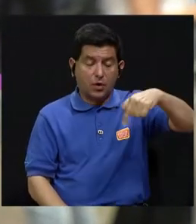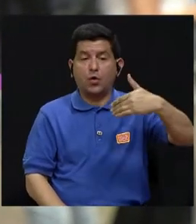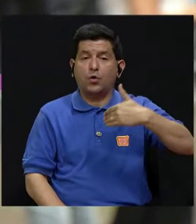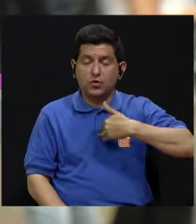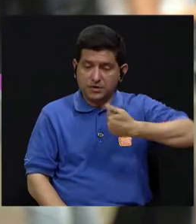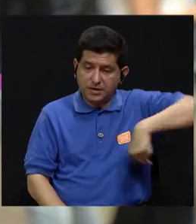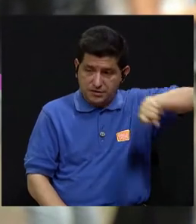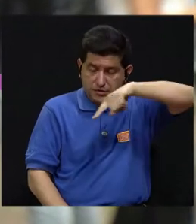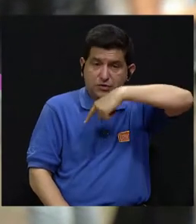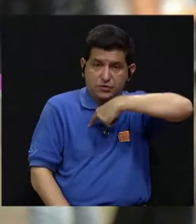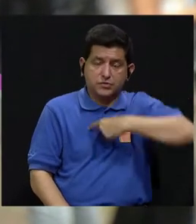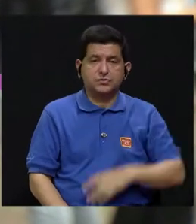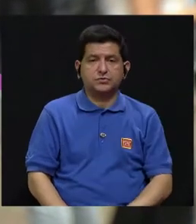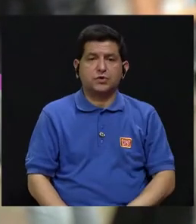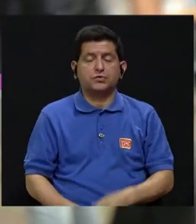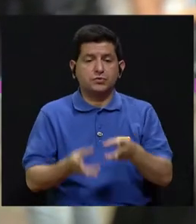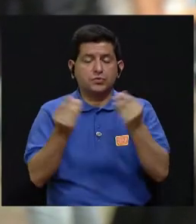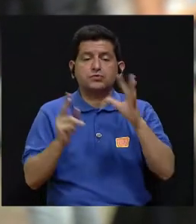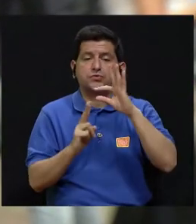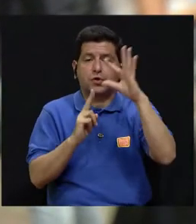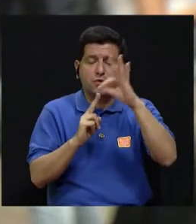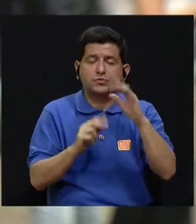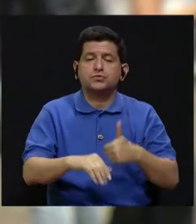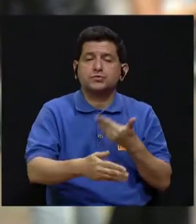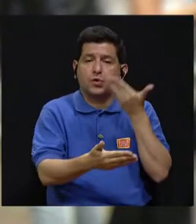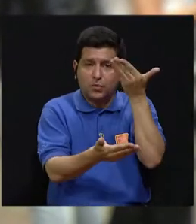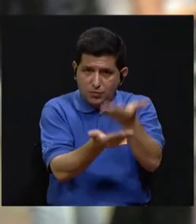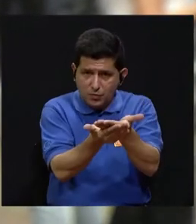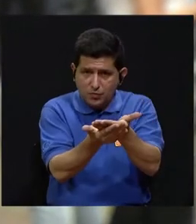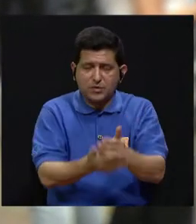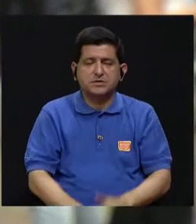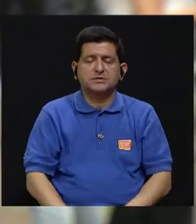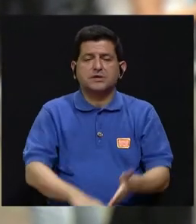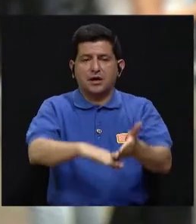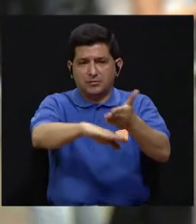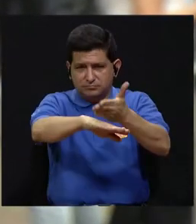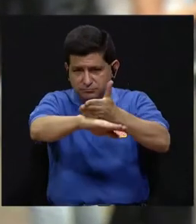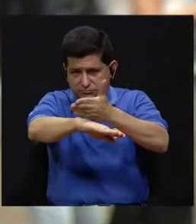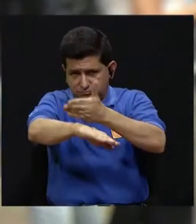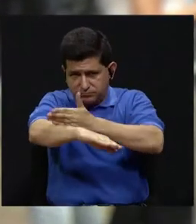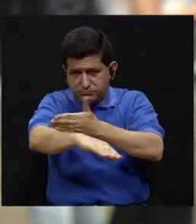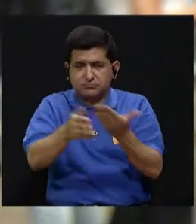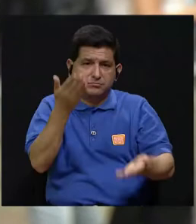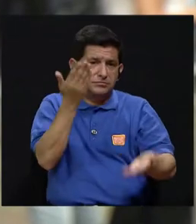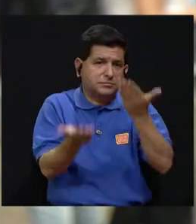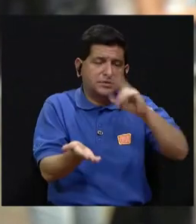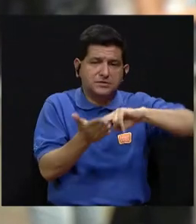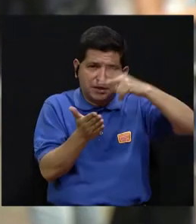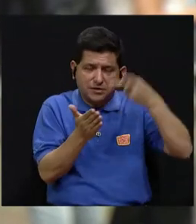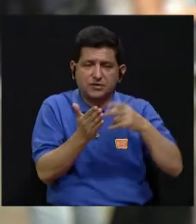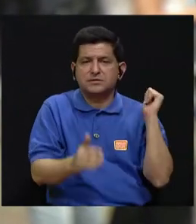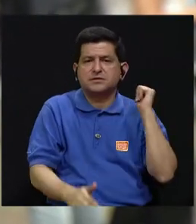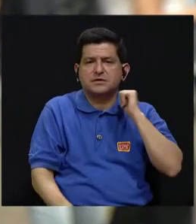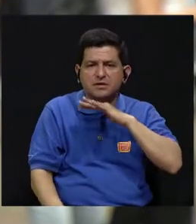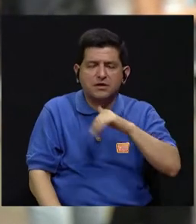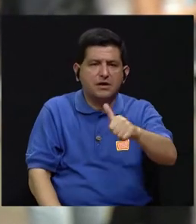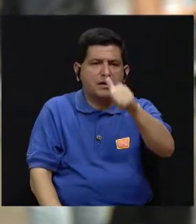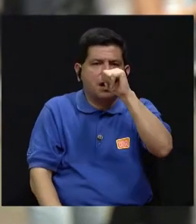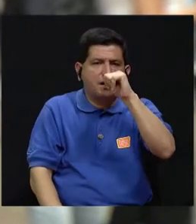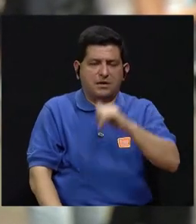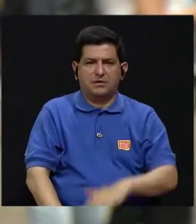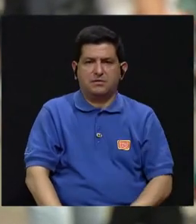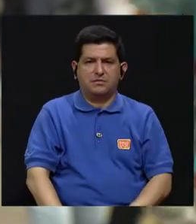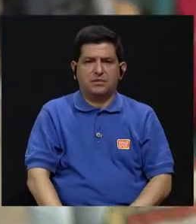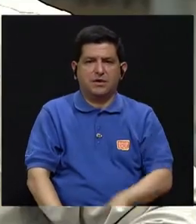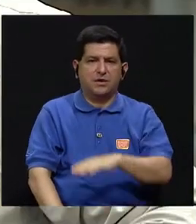hoy por hoy existen posibles soluciones planteadas para mejorar, digamos, lo que es la contaminación